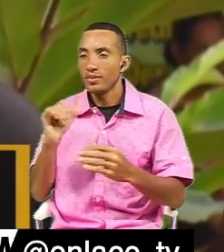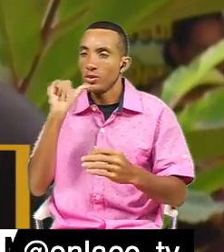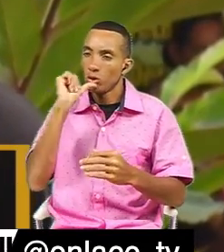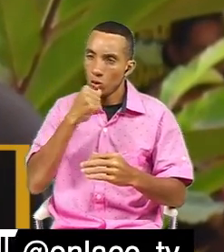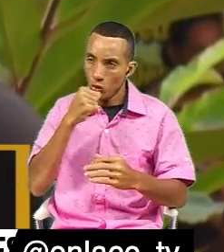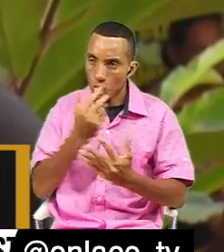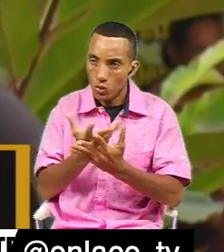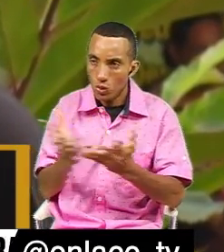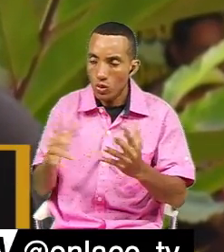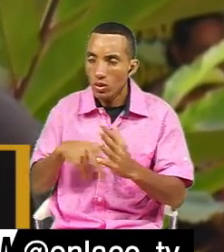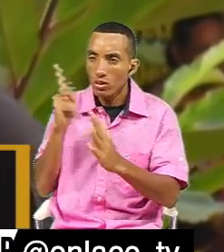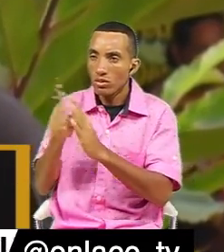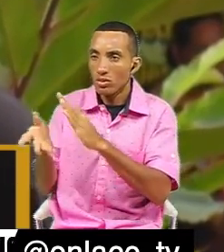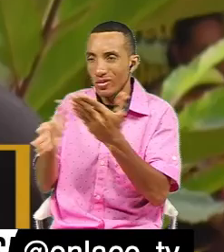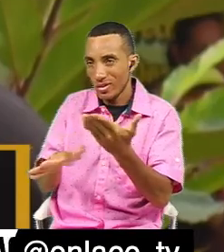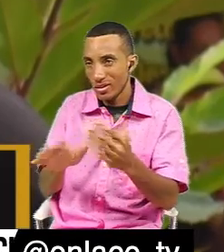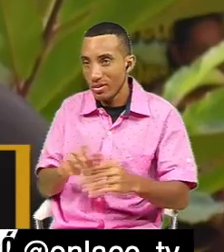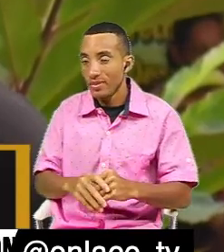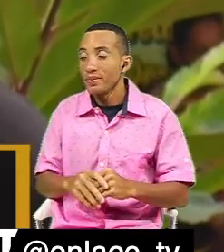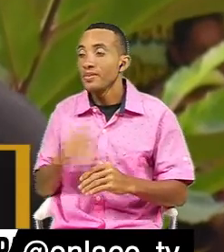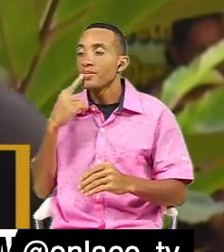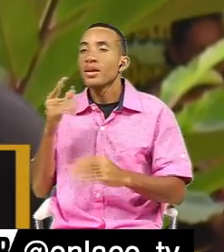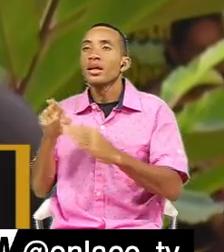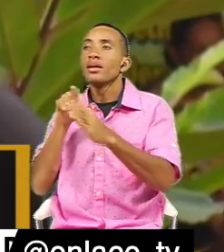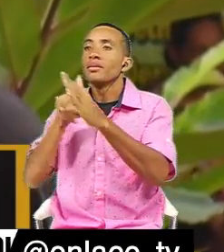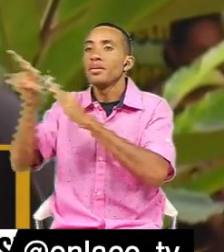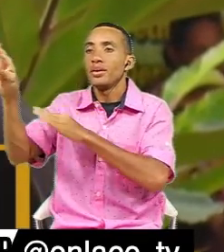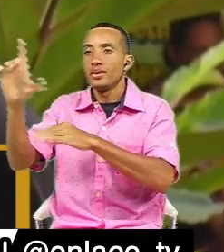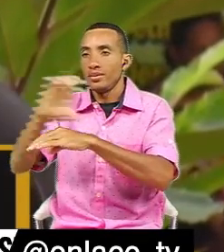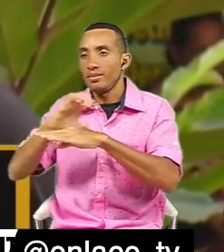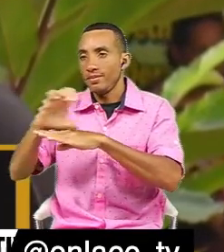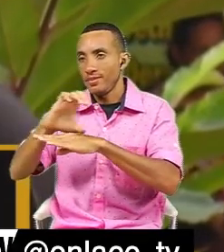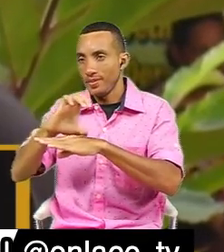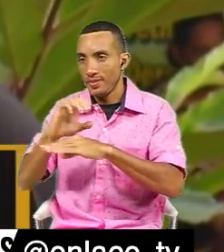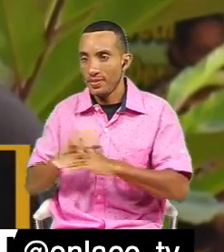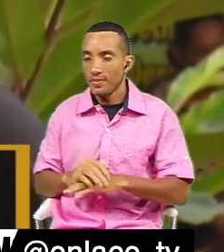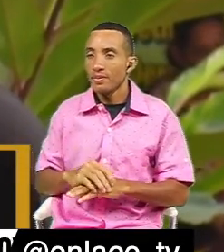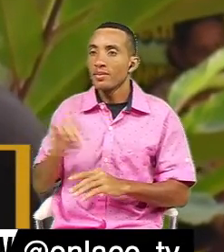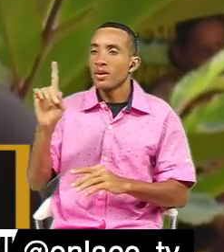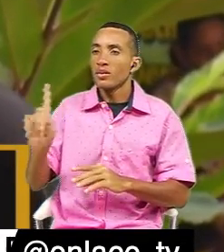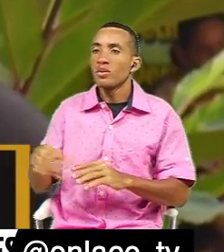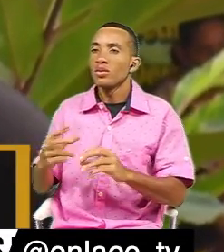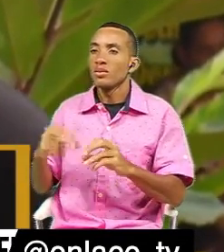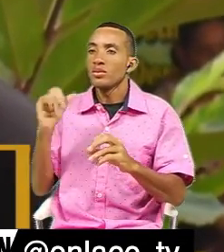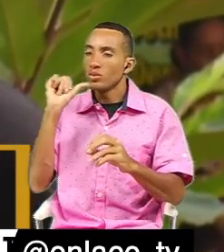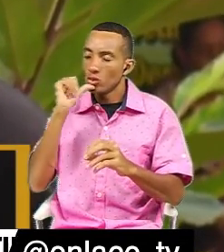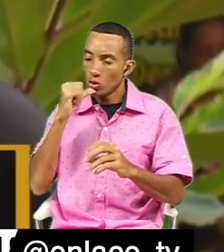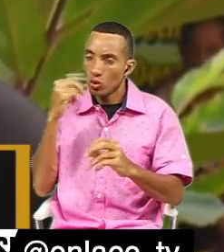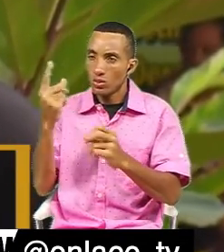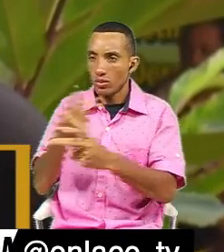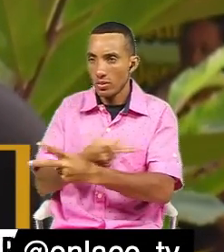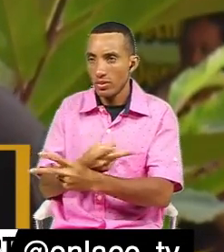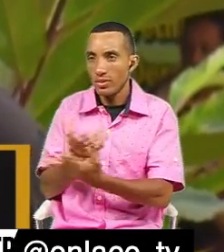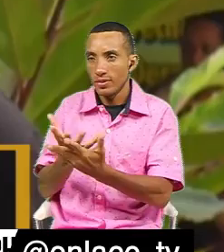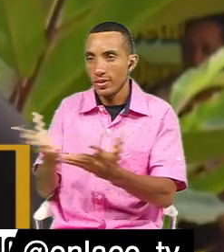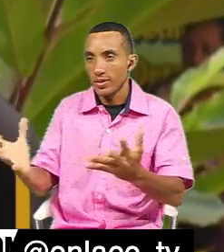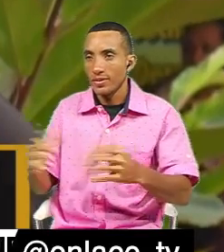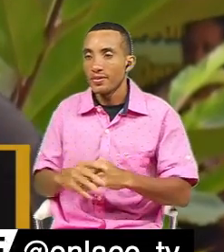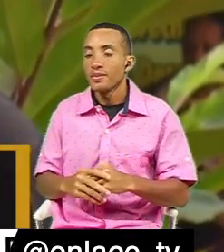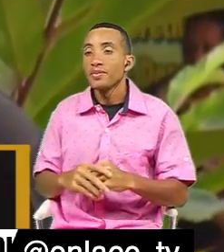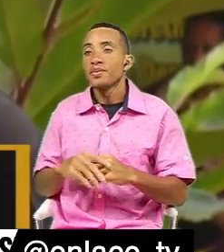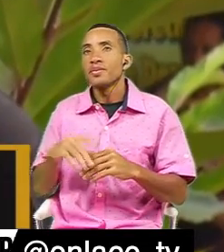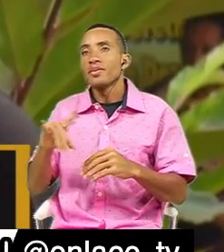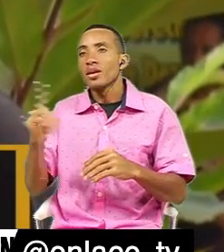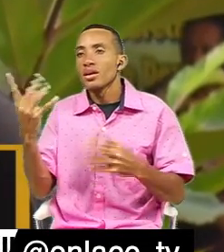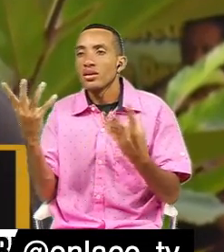asesinato, el cual deben salir de la ciudad, que son víctimas del accionar del clan del Golfo o